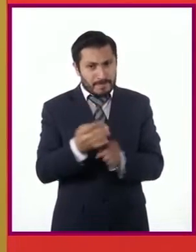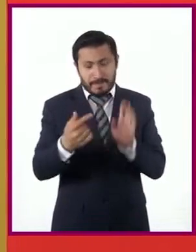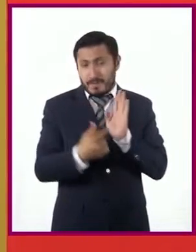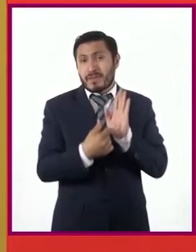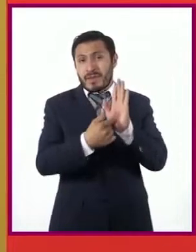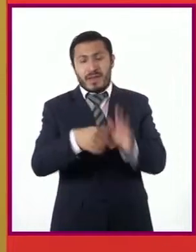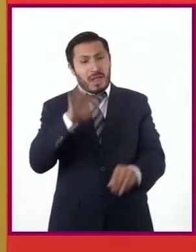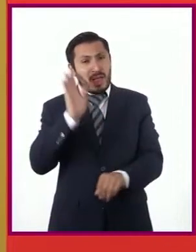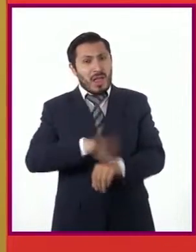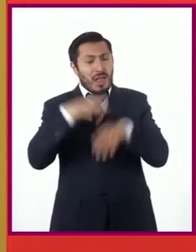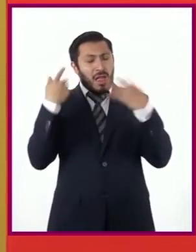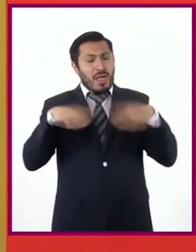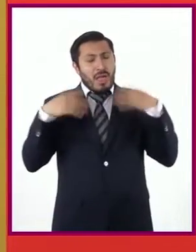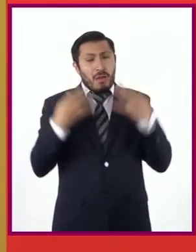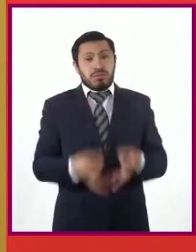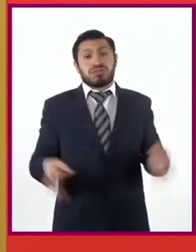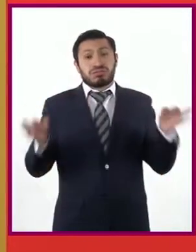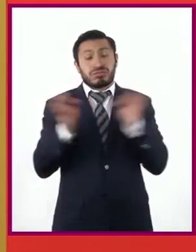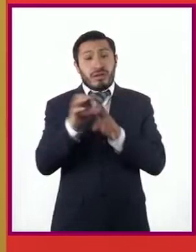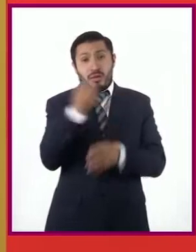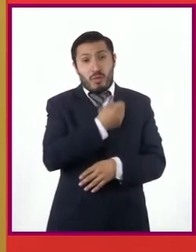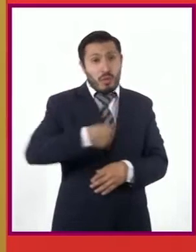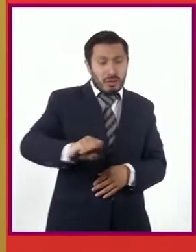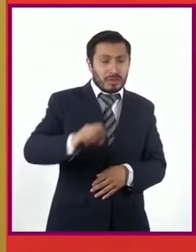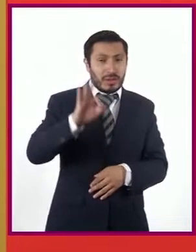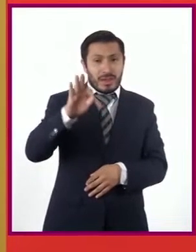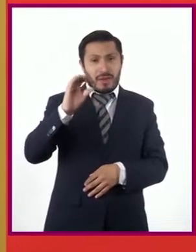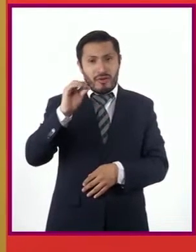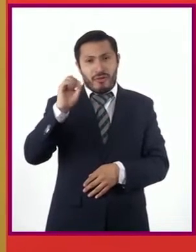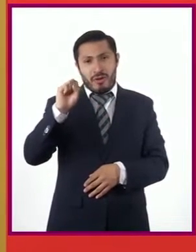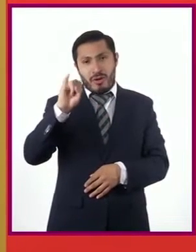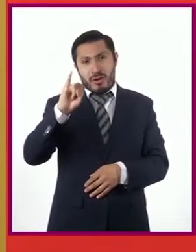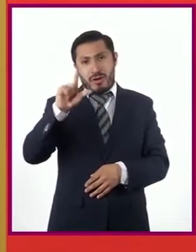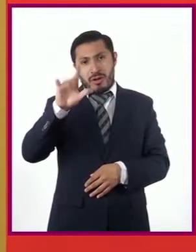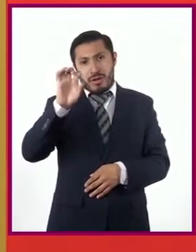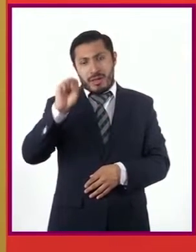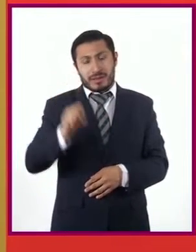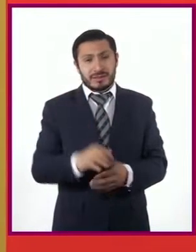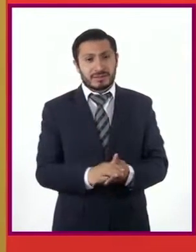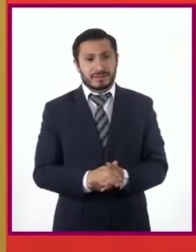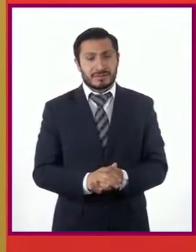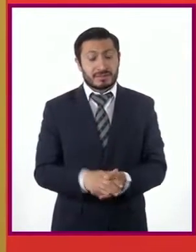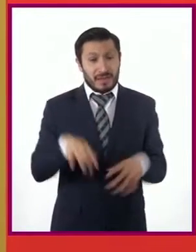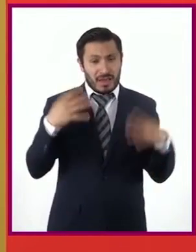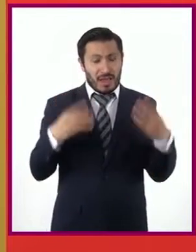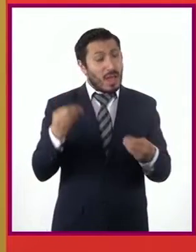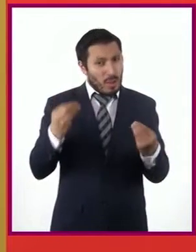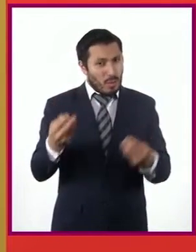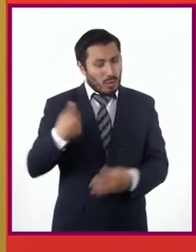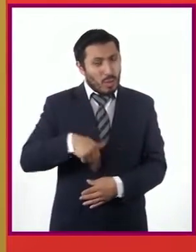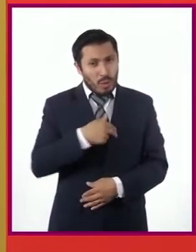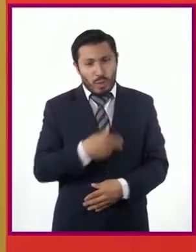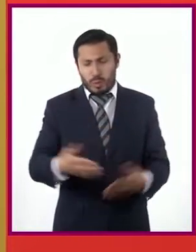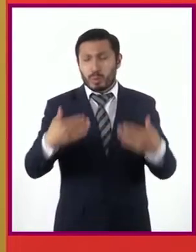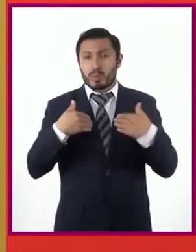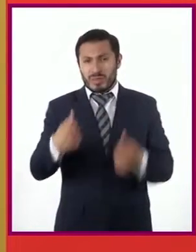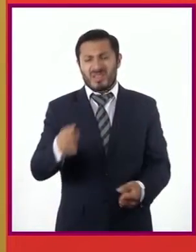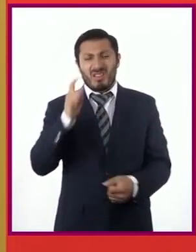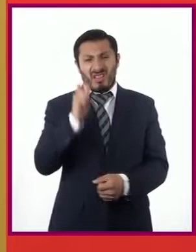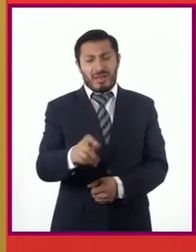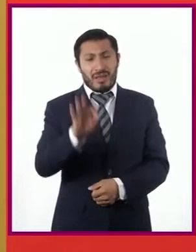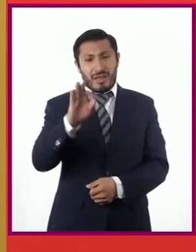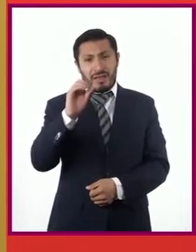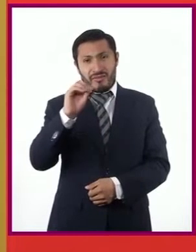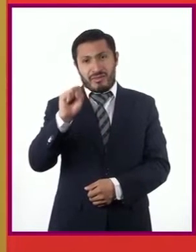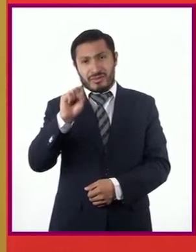más impresionantes y famosas han sido los fósiles. Aunque muchos de nosotros creemos entender qué es un fósil,